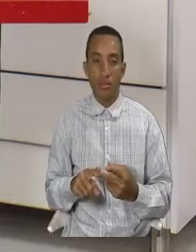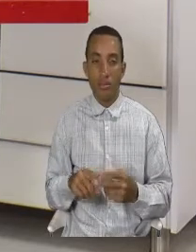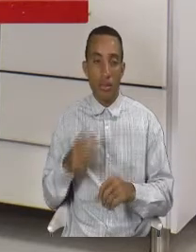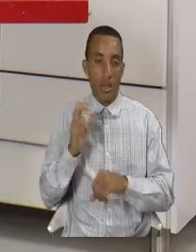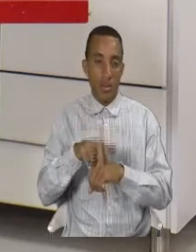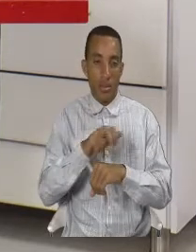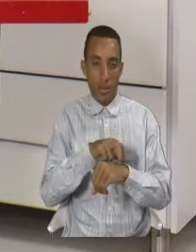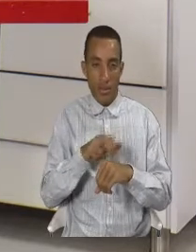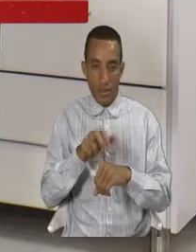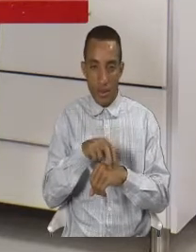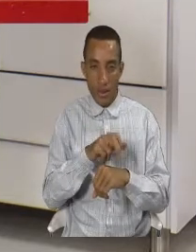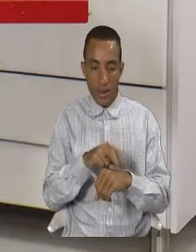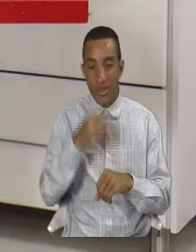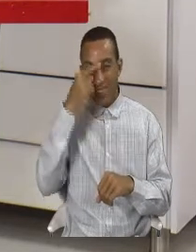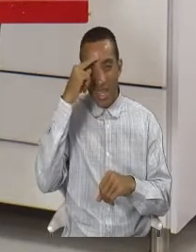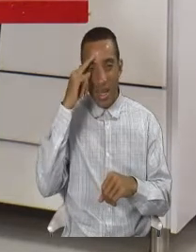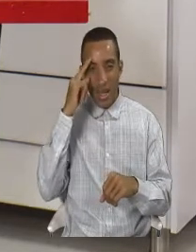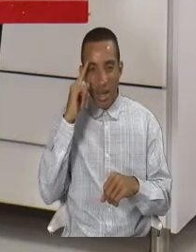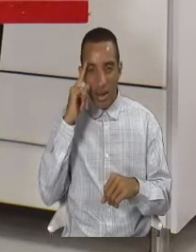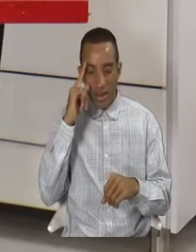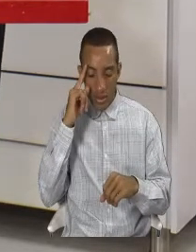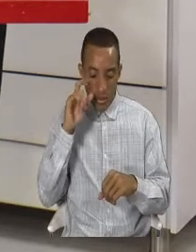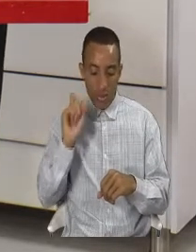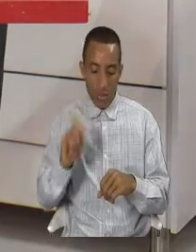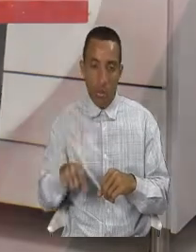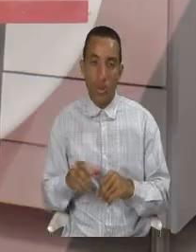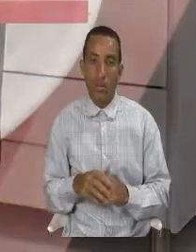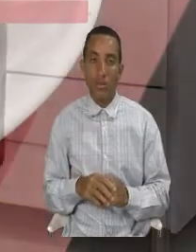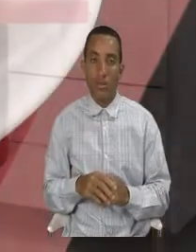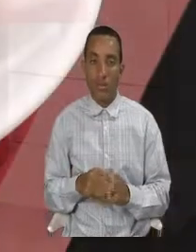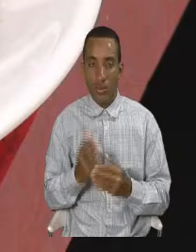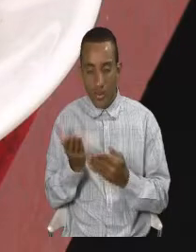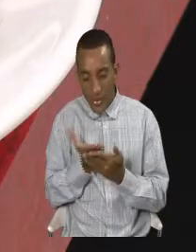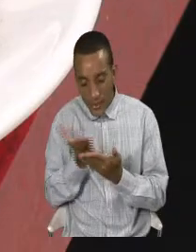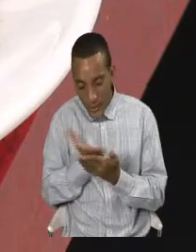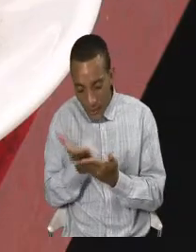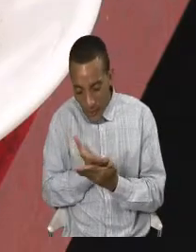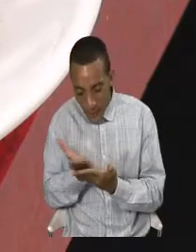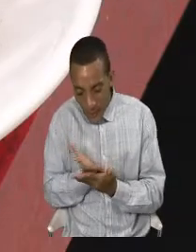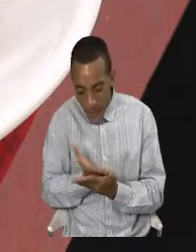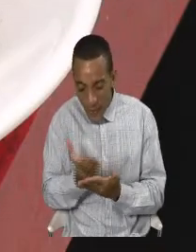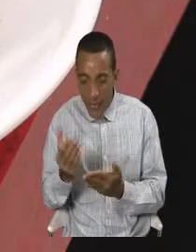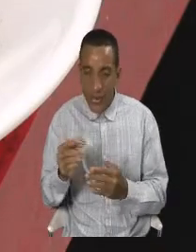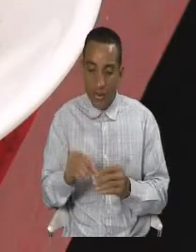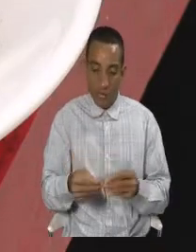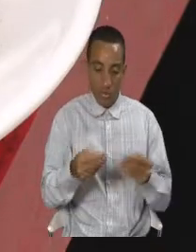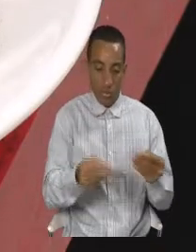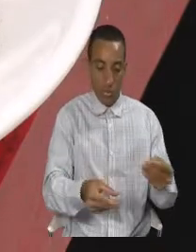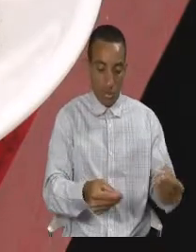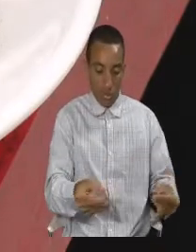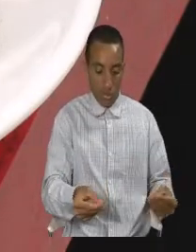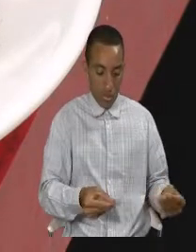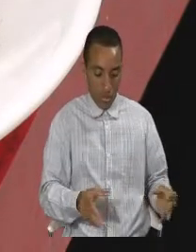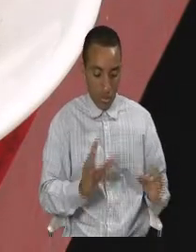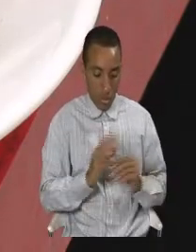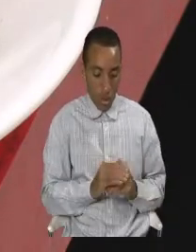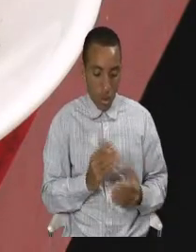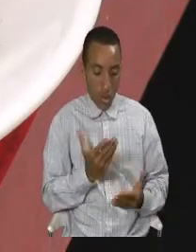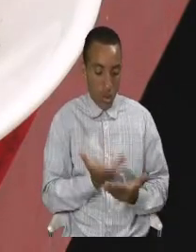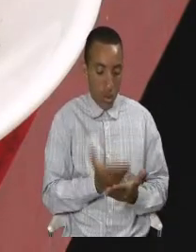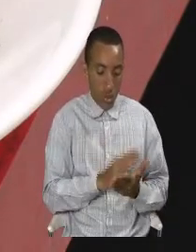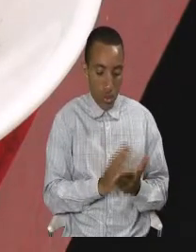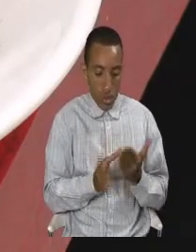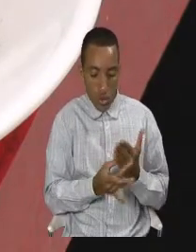normal, y hacerla en láminas delgaditas y freírlas. Son muy ricas. O papa francesa,